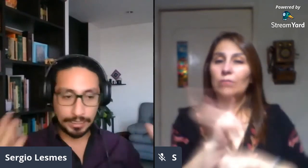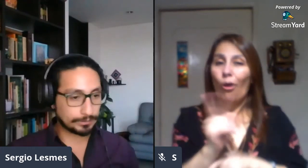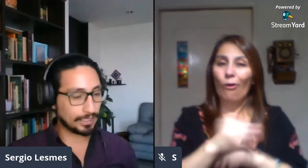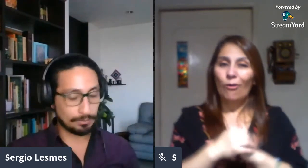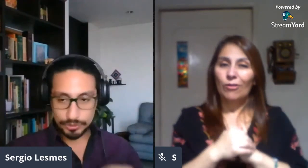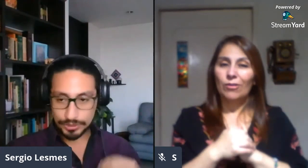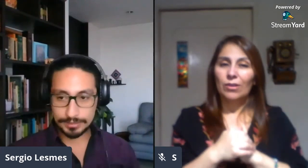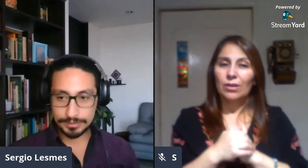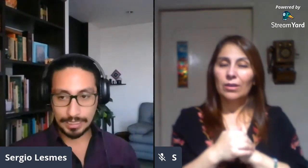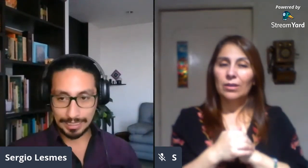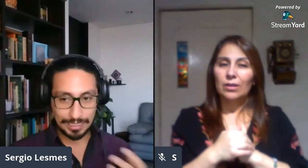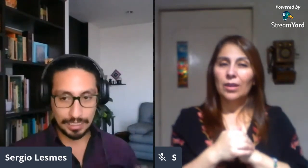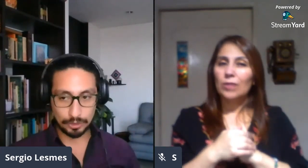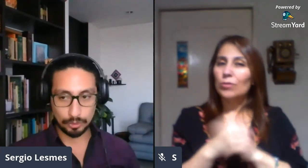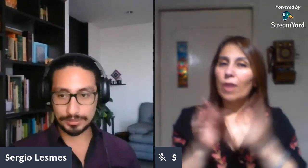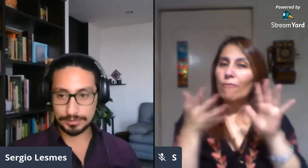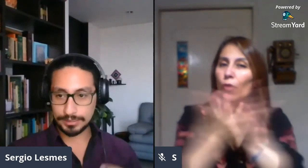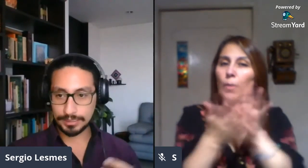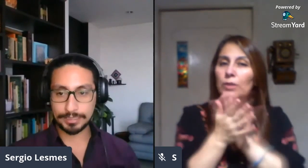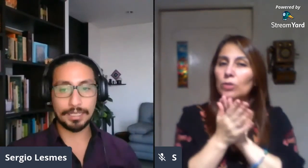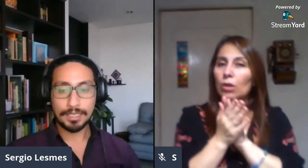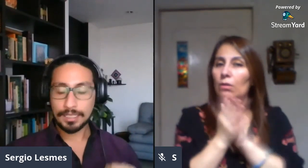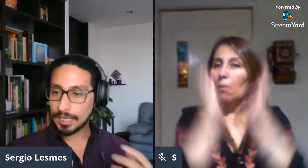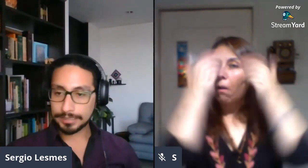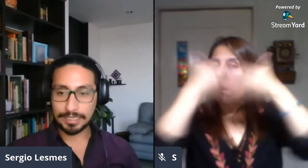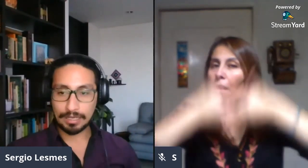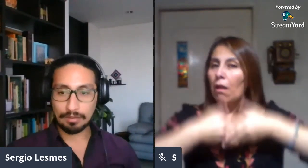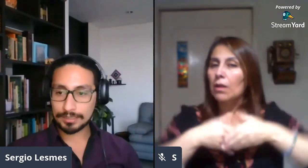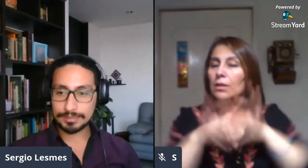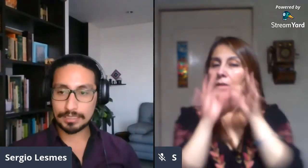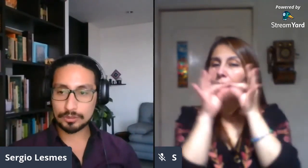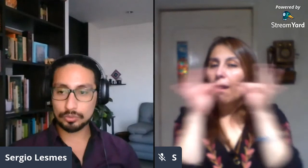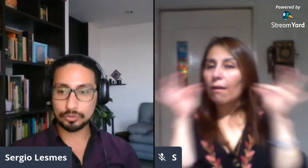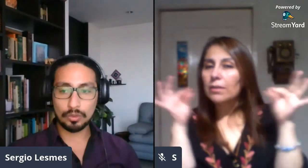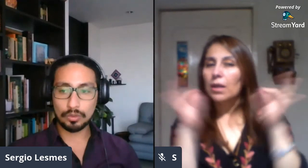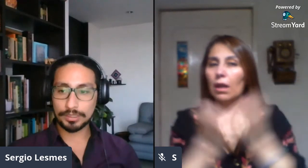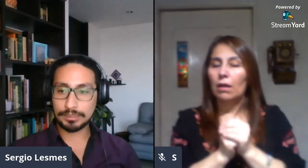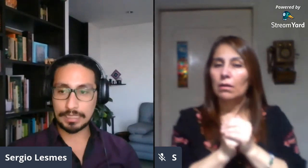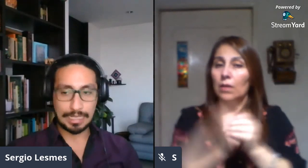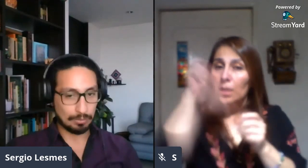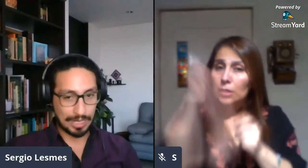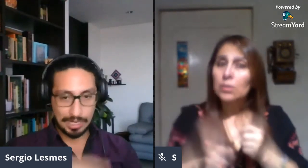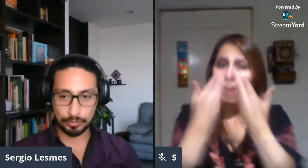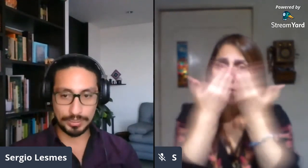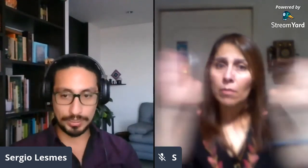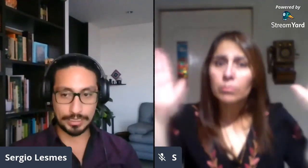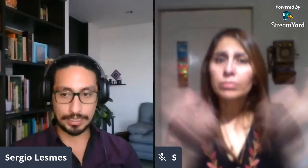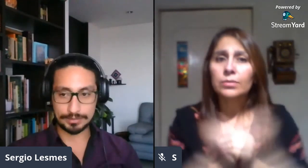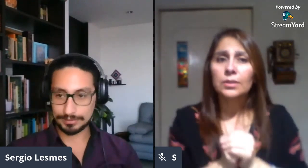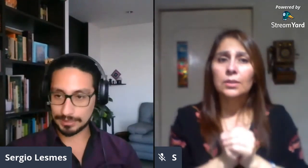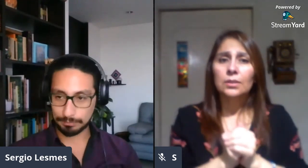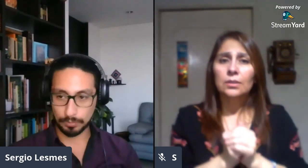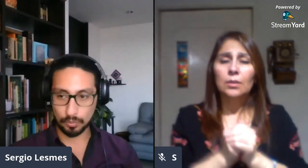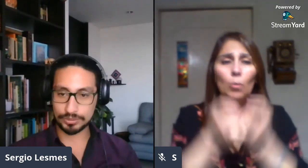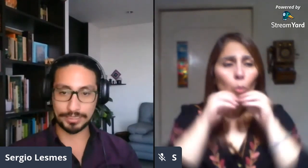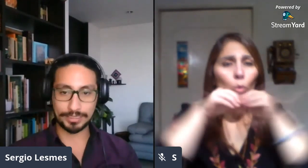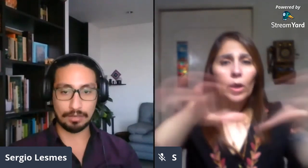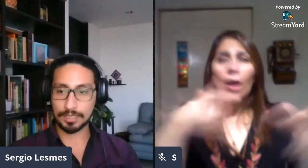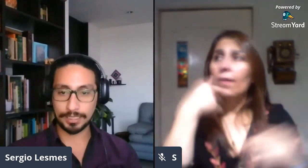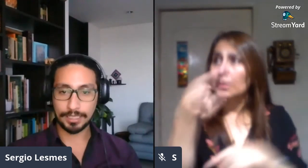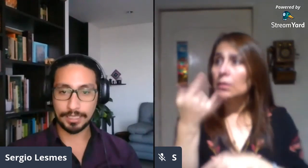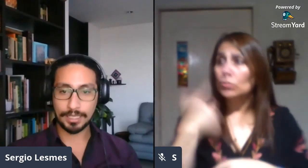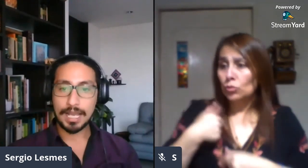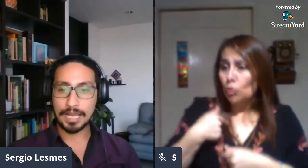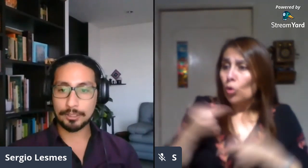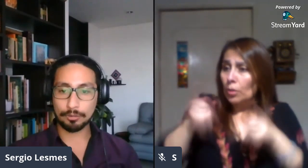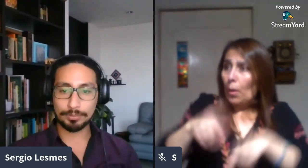que tenemos que sacarlas a la luz, es decir, hay que hablar de ese asunto y sacarlo a la luz pública, sin tapujos. Hay que hablar de que